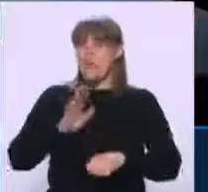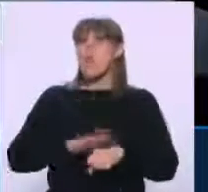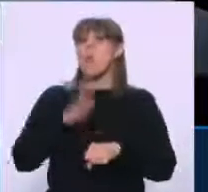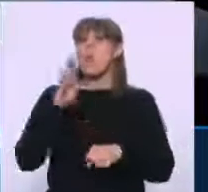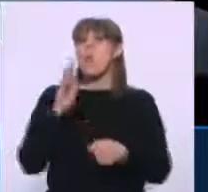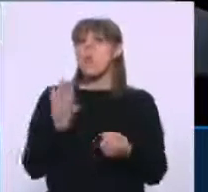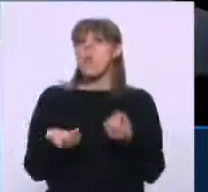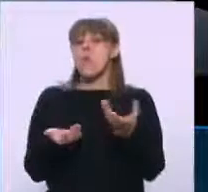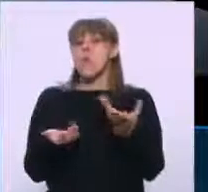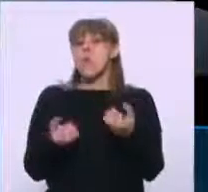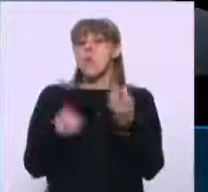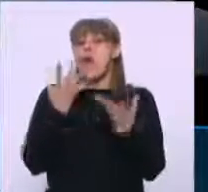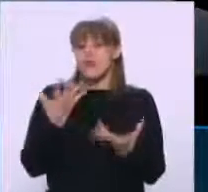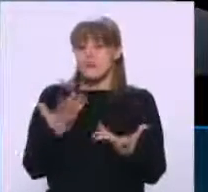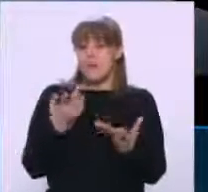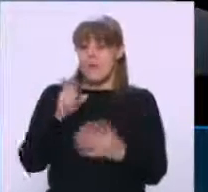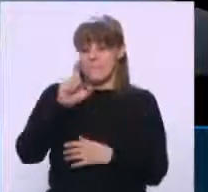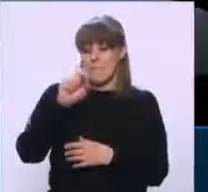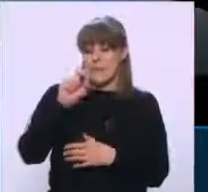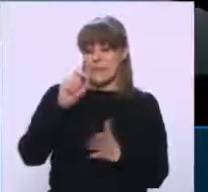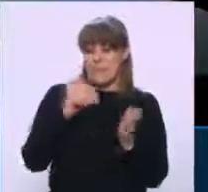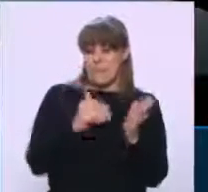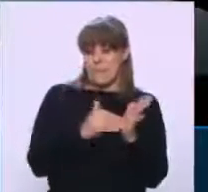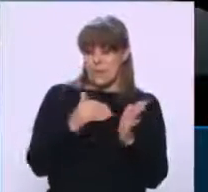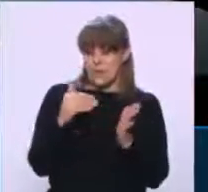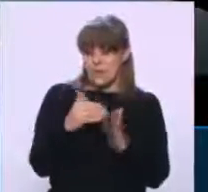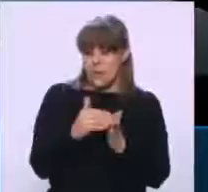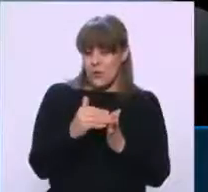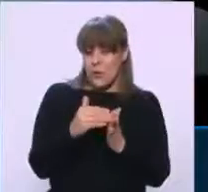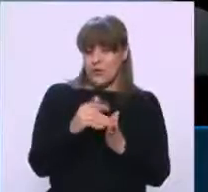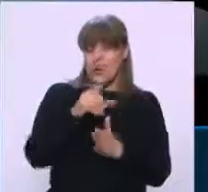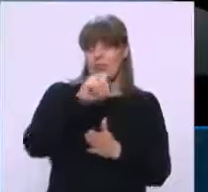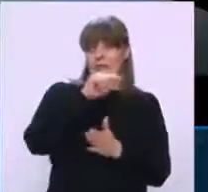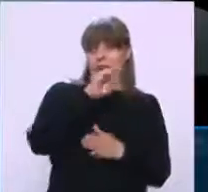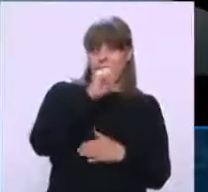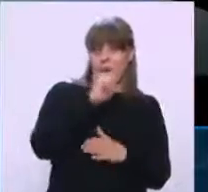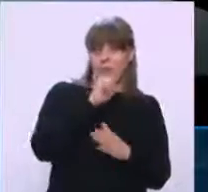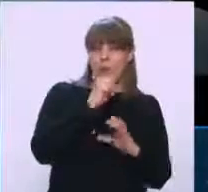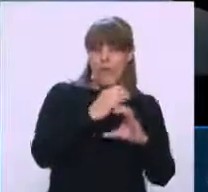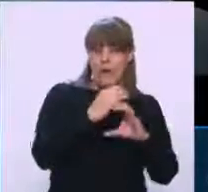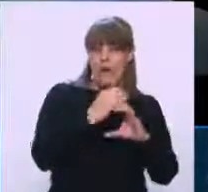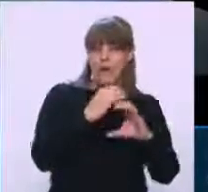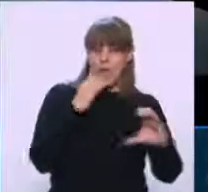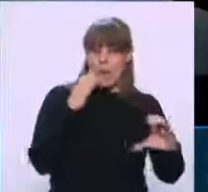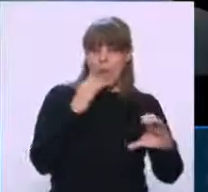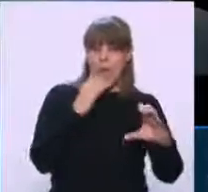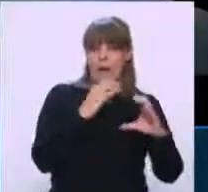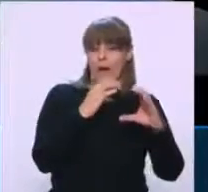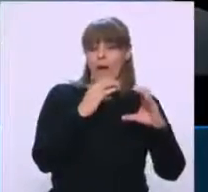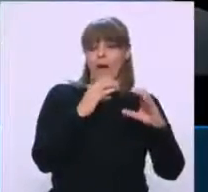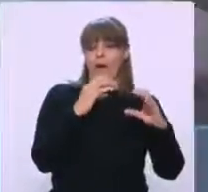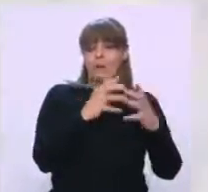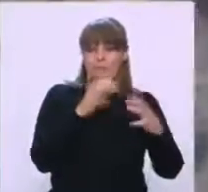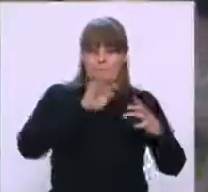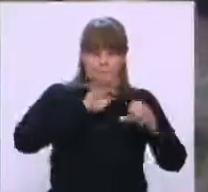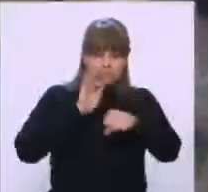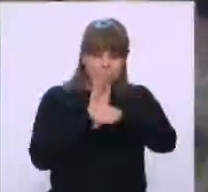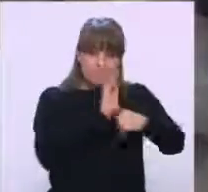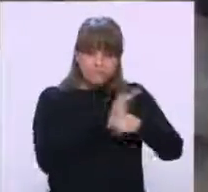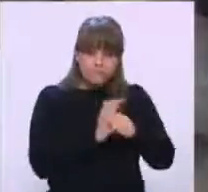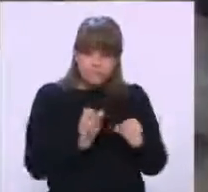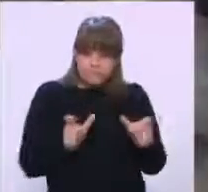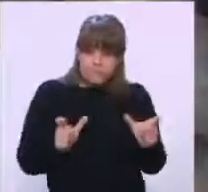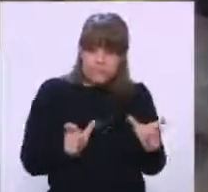que se factura, cuando se dividen 20 millones entre 79 camionetas blindadas, verás que el blindaje que vendimos se vendió